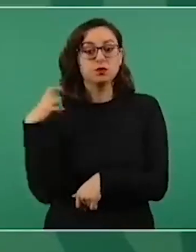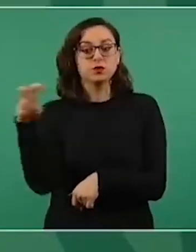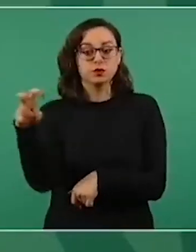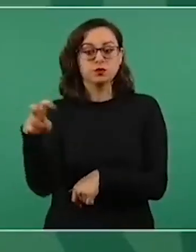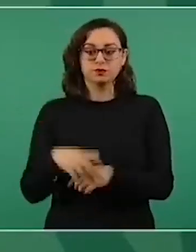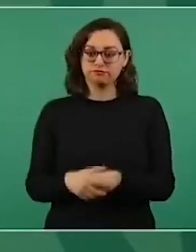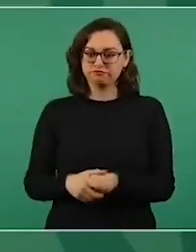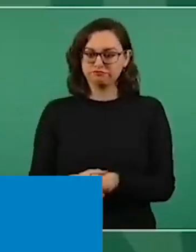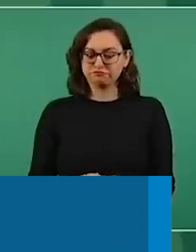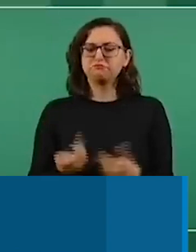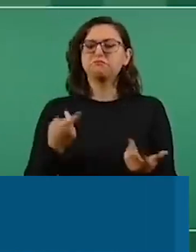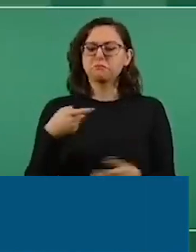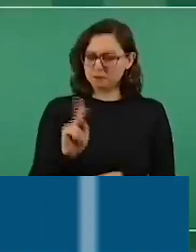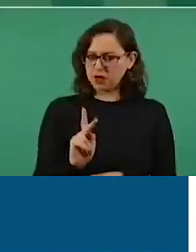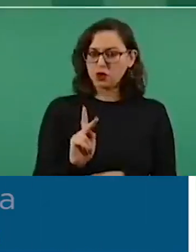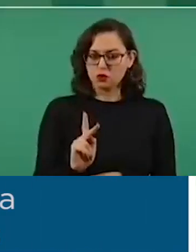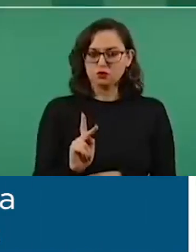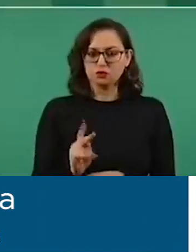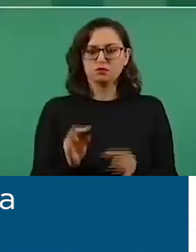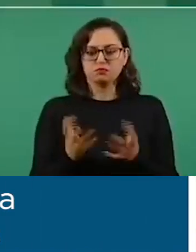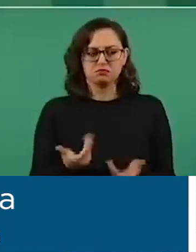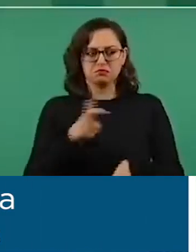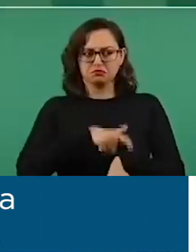contamos con el tiempo suficiente para informarles